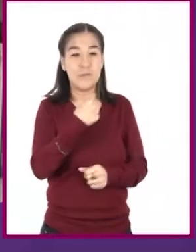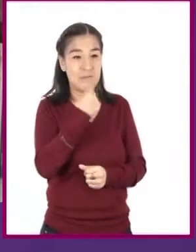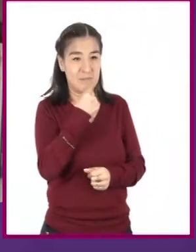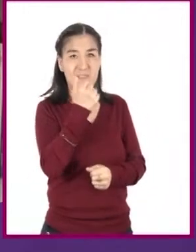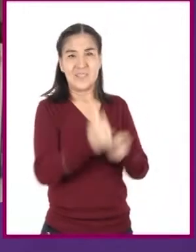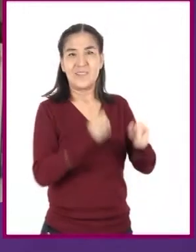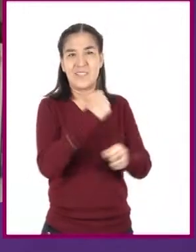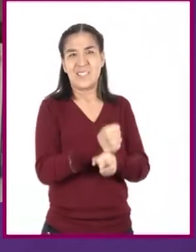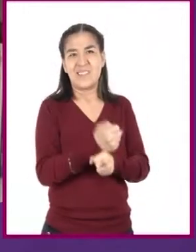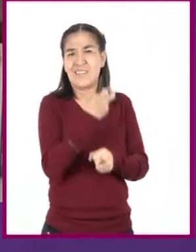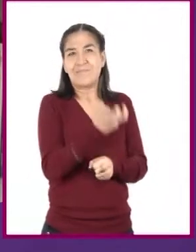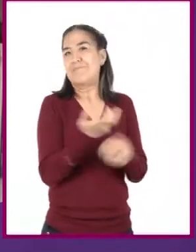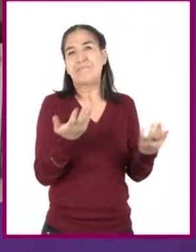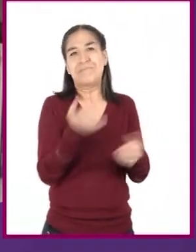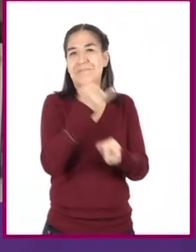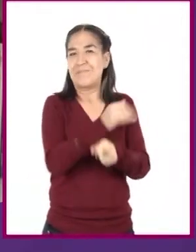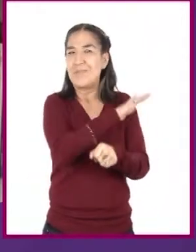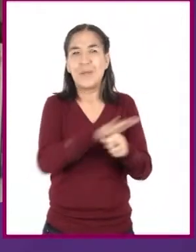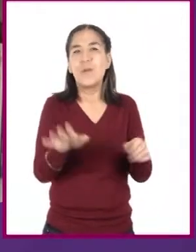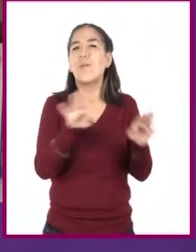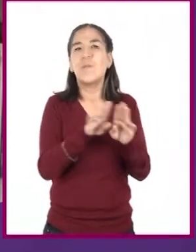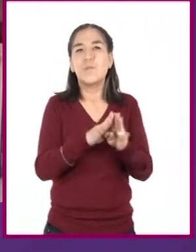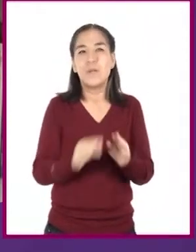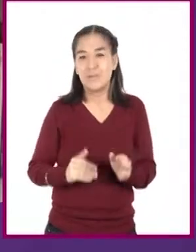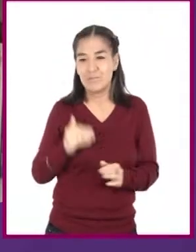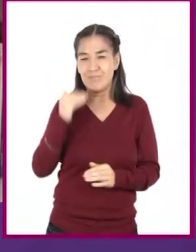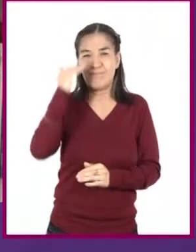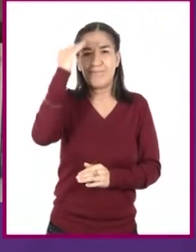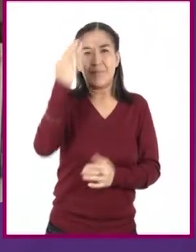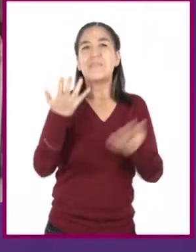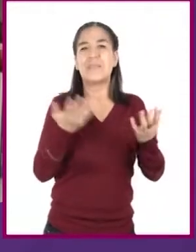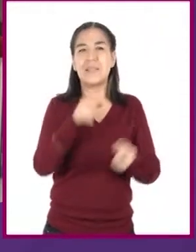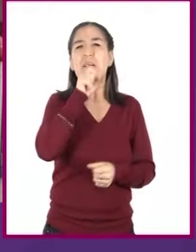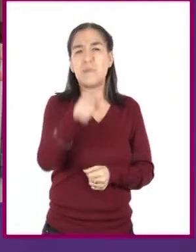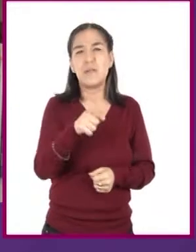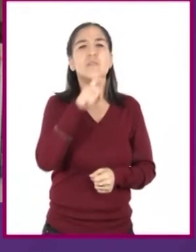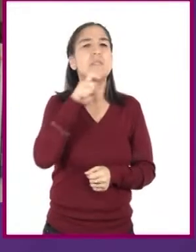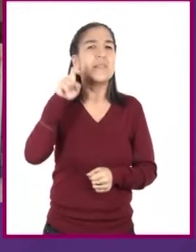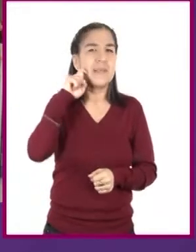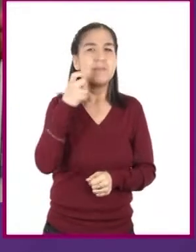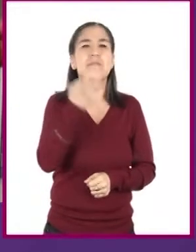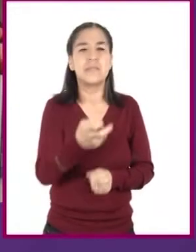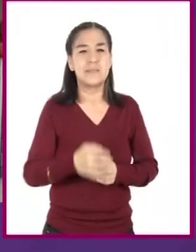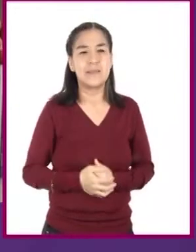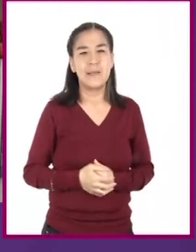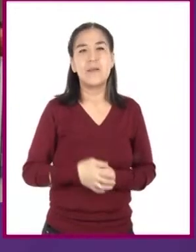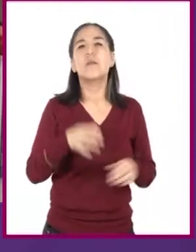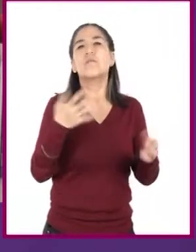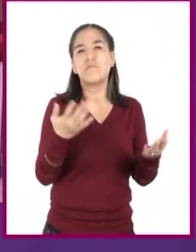años. Eso es determinante en el momento en el que estamos. El sexo, por supuesto, ahora puede ser transformado